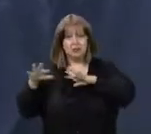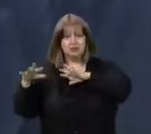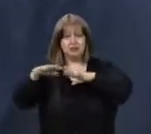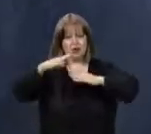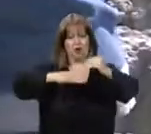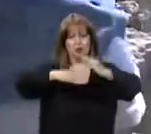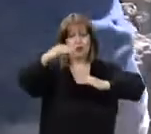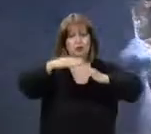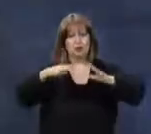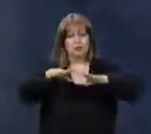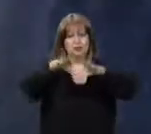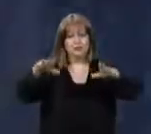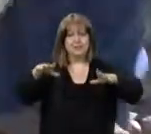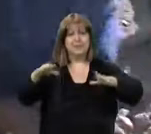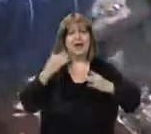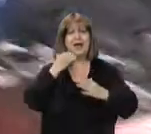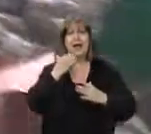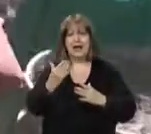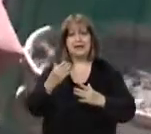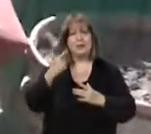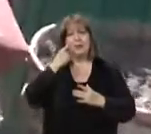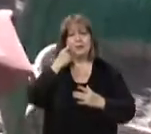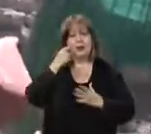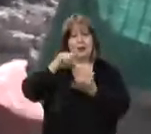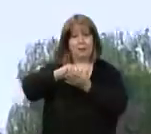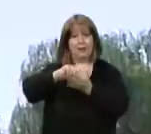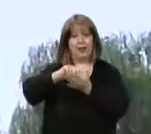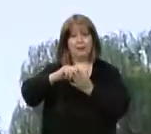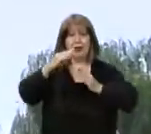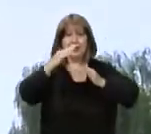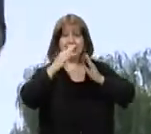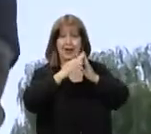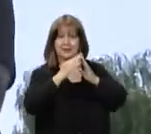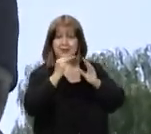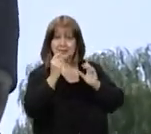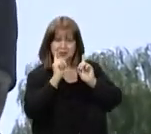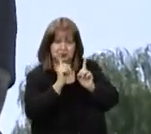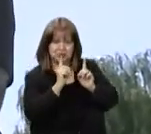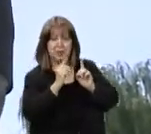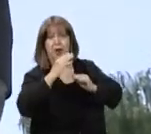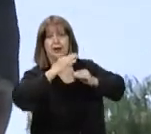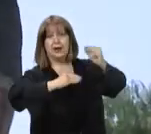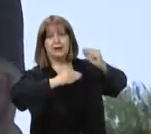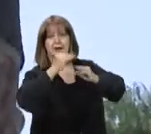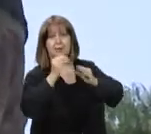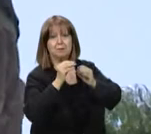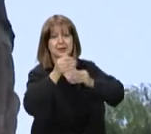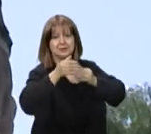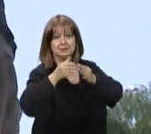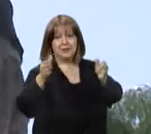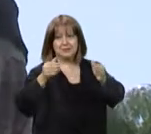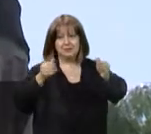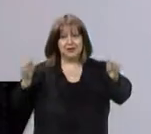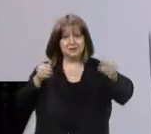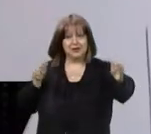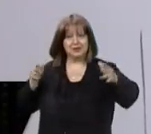alcance enorme. Sin ellos, que nos cedieron este predio, esta casa para refuncionalizar, hubiera sido imposible instalar esta sede este